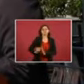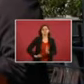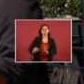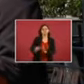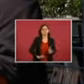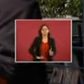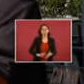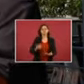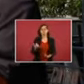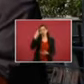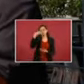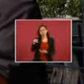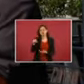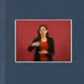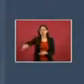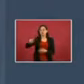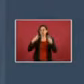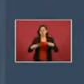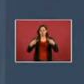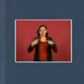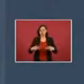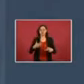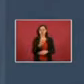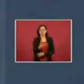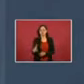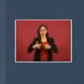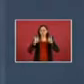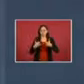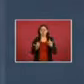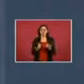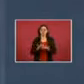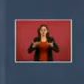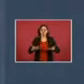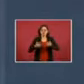Así arraigamos a los campesinos jóvenes a la tierra.